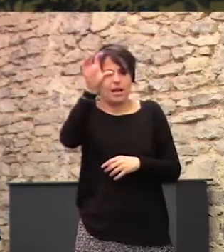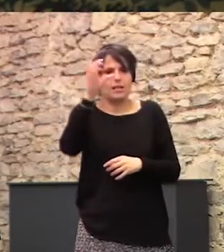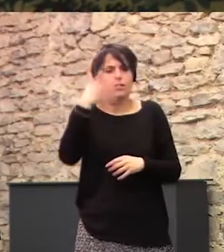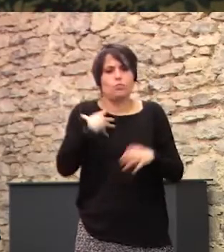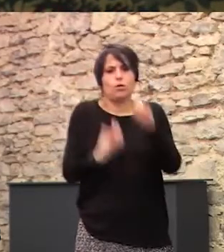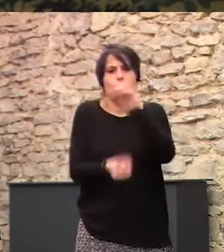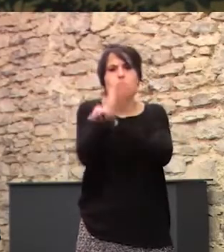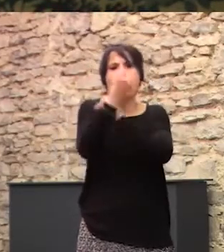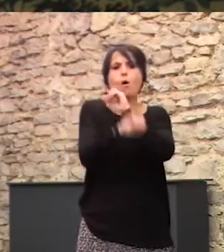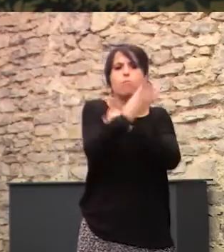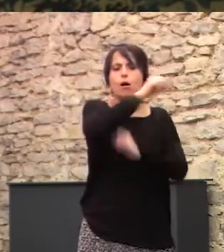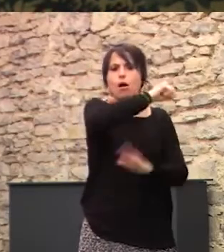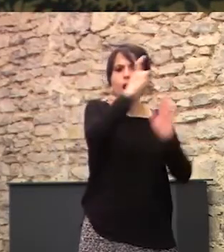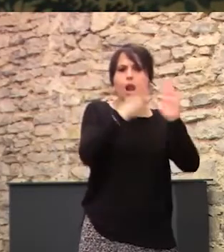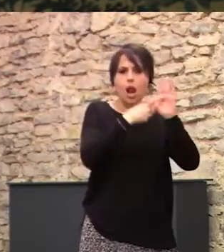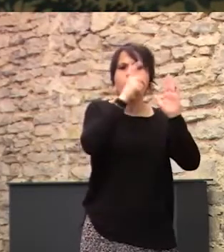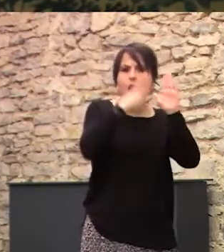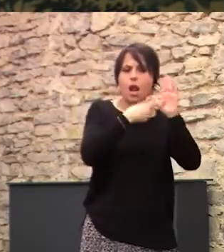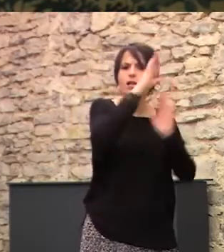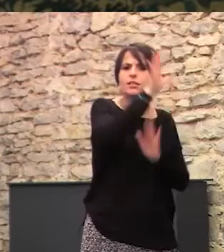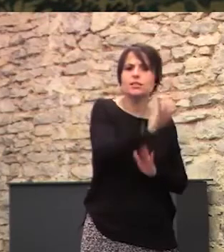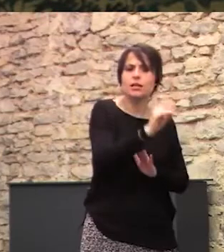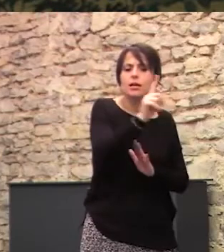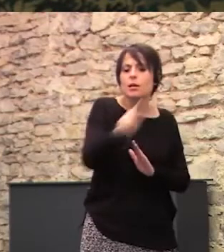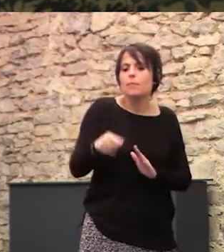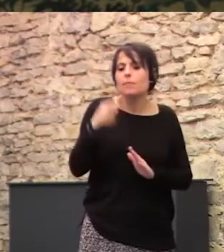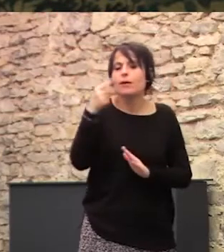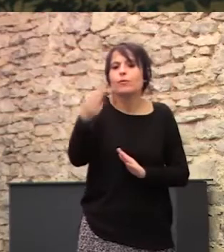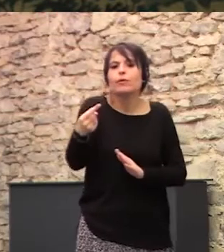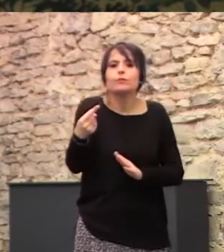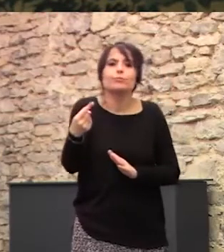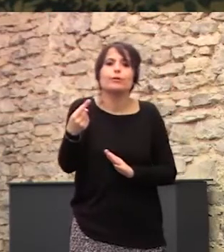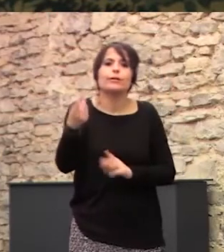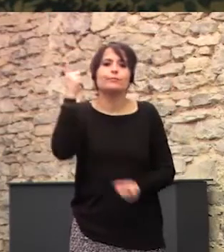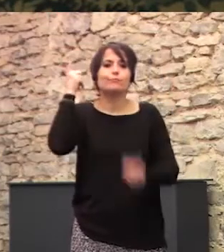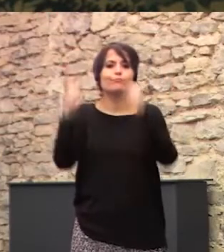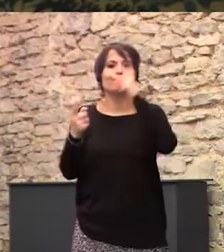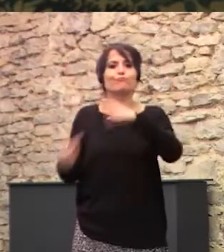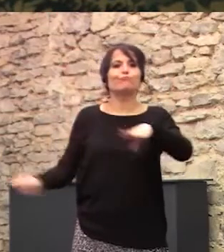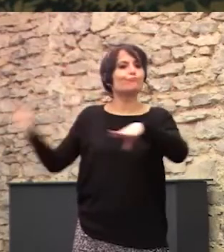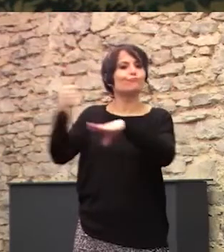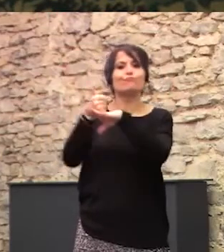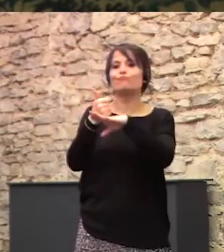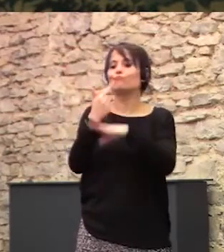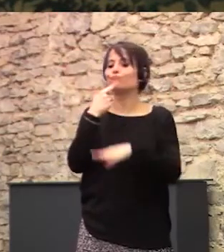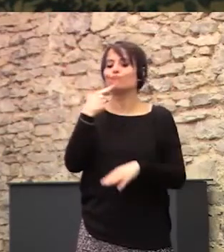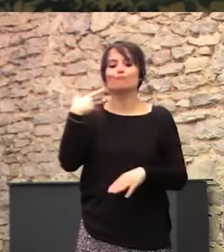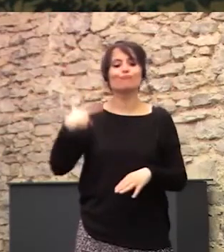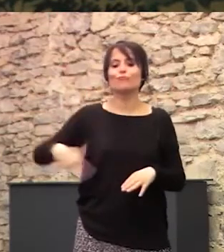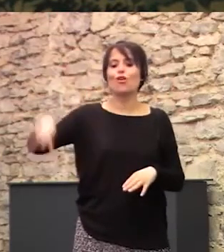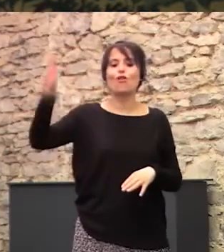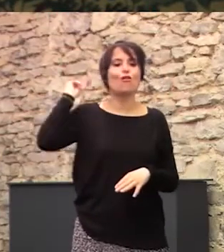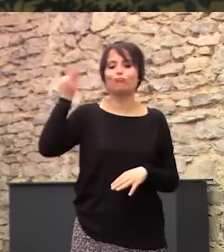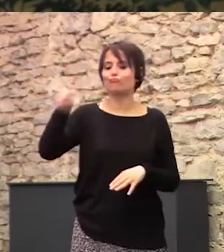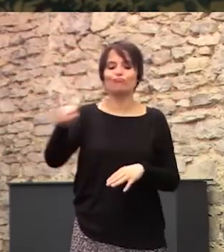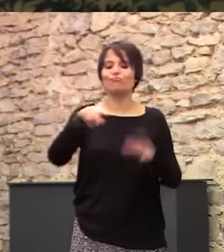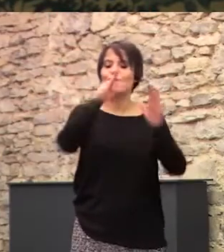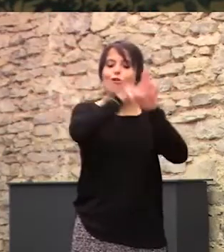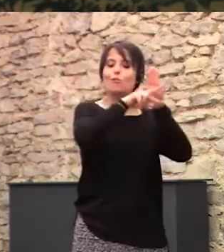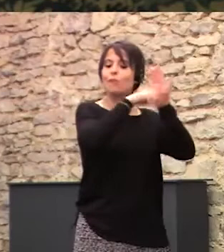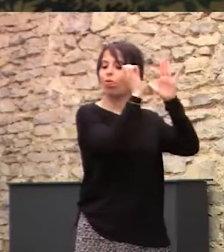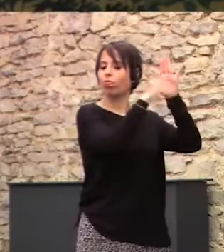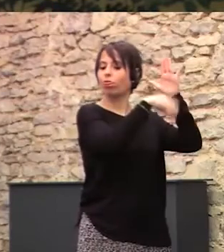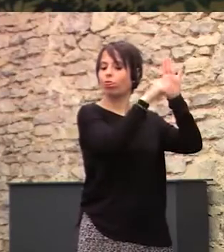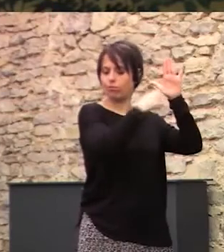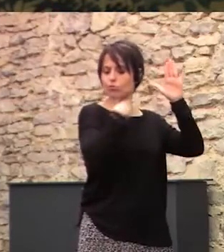leyes y nuevas normativas y luego tenemos al propio corpus judicial que se niega a aplicarlos, ¿sí?